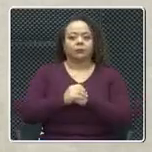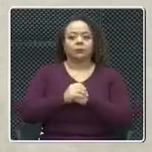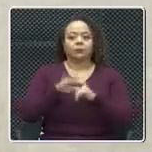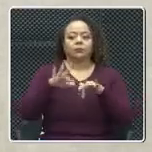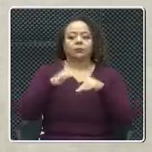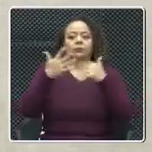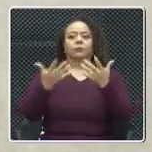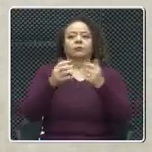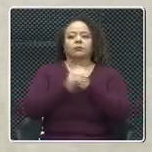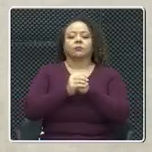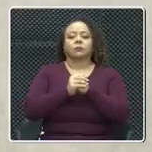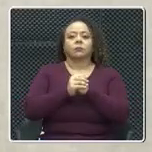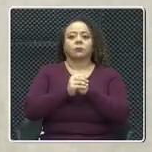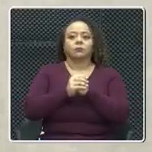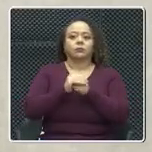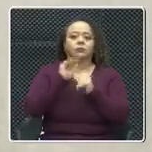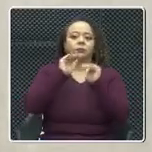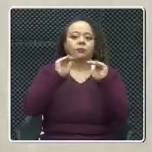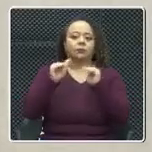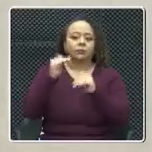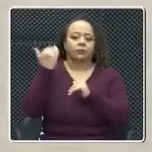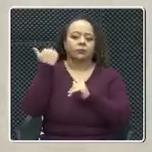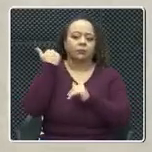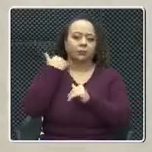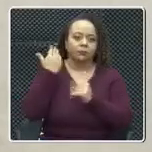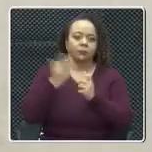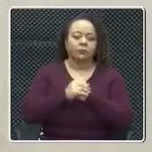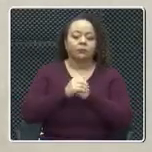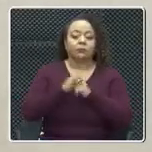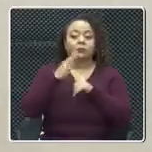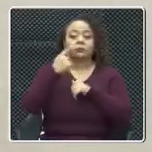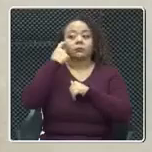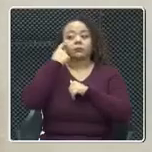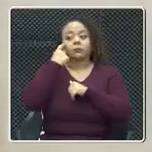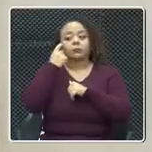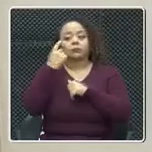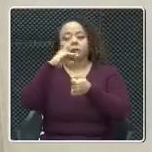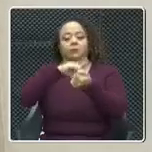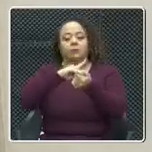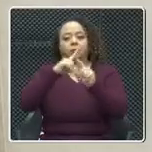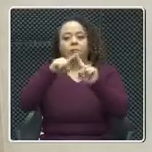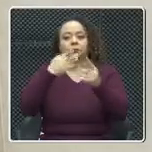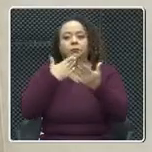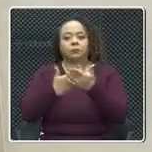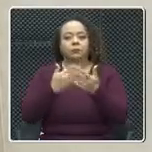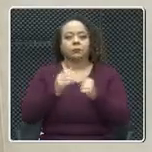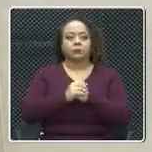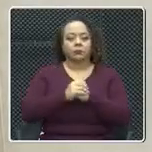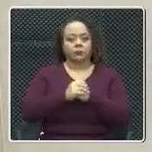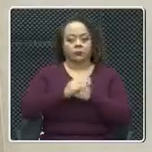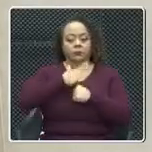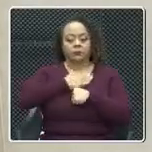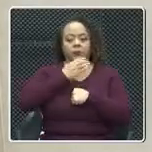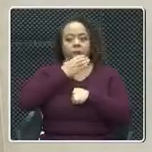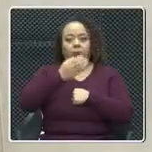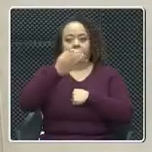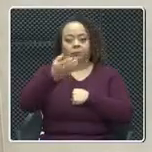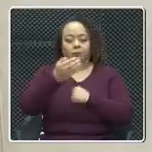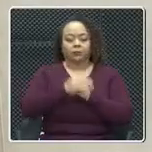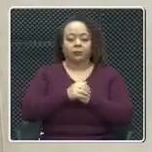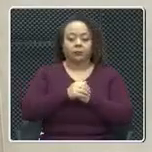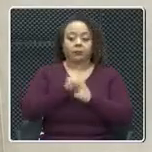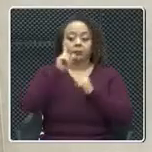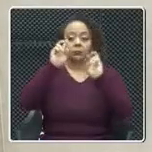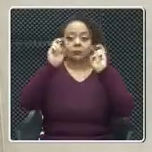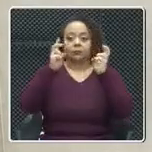estuvo cómo llenó el aviso de accidente, qué consideró el médico que lo atendió en el momento y demás. Okay. Pero bueno, si mi recomendación, si se trataba